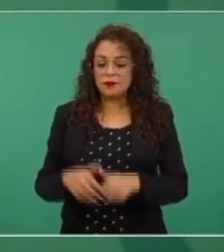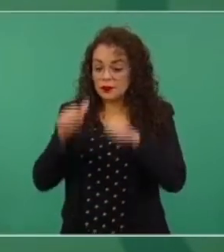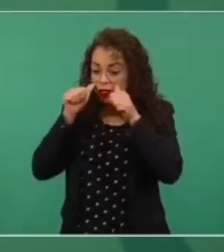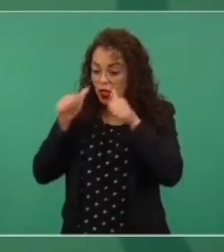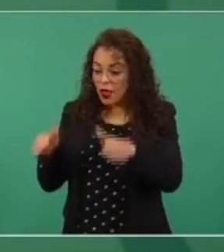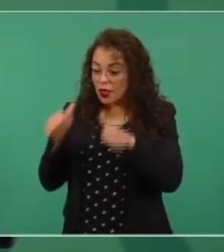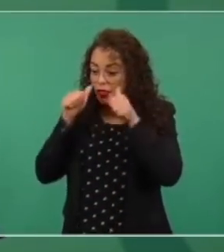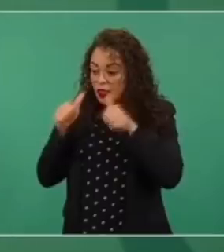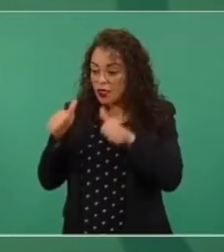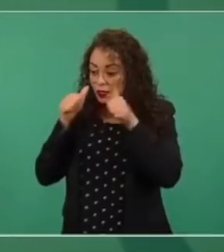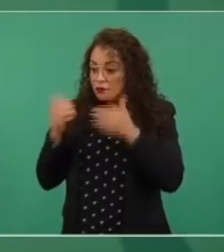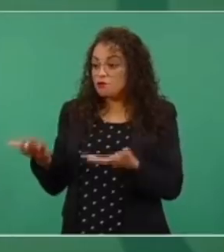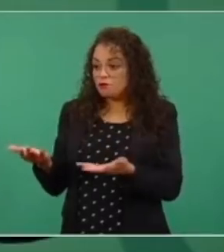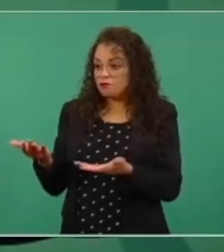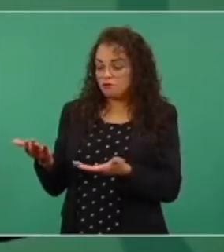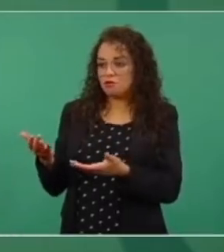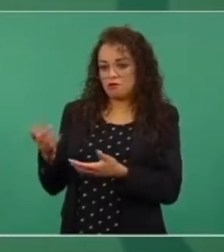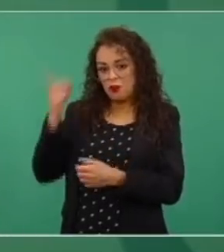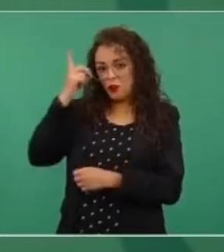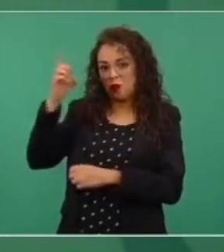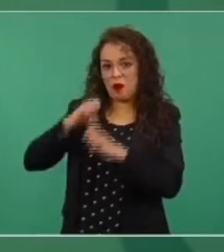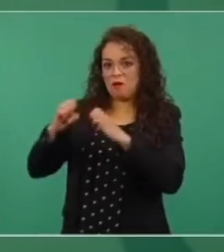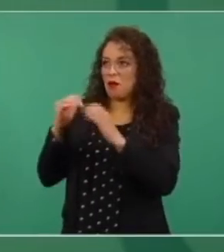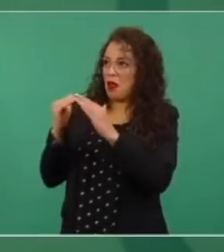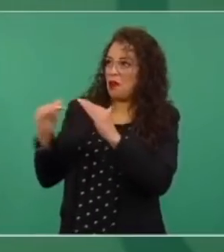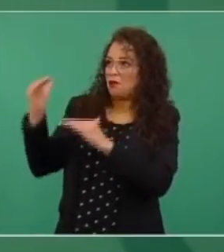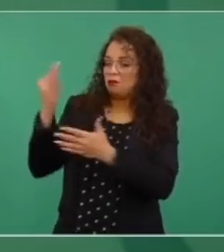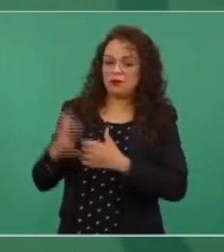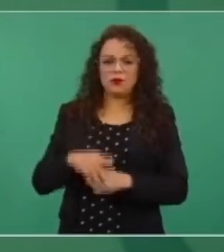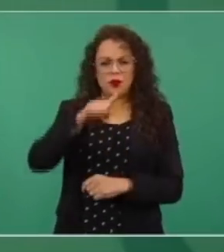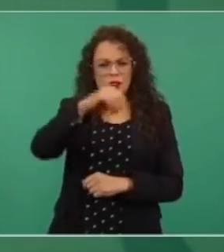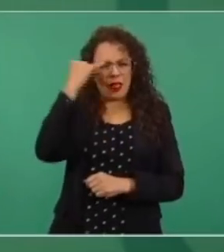los potentados. Imagínense una foto.